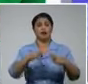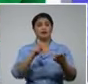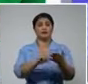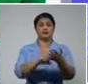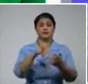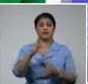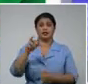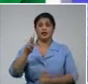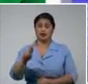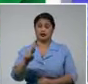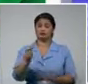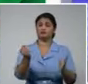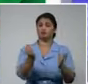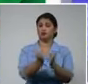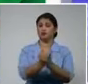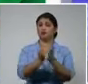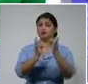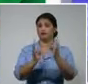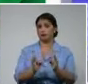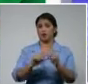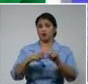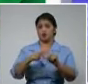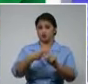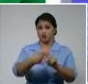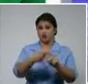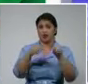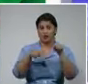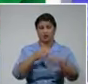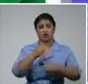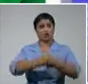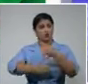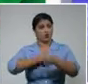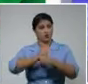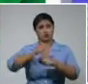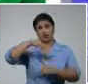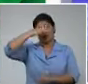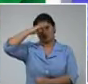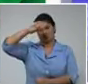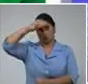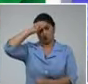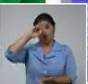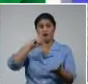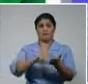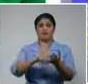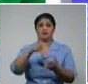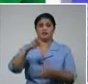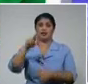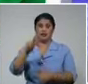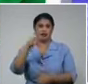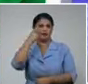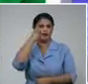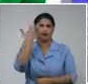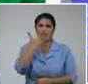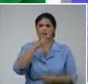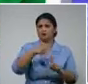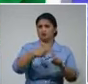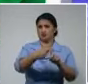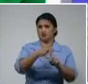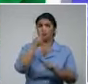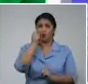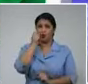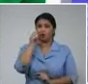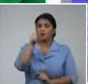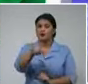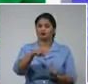el PCR, que es la prueba que se utiliza en nuestro país, y también este paciente, a pesar